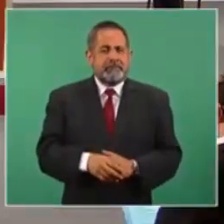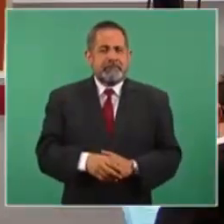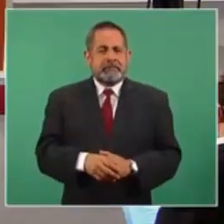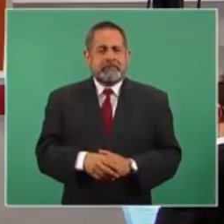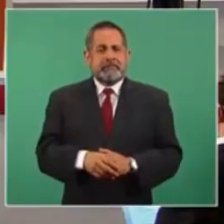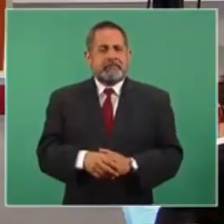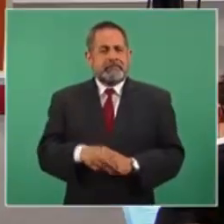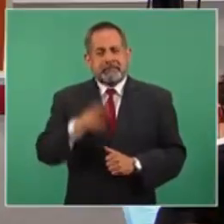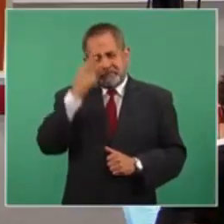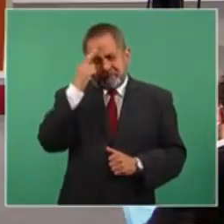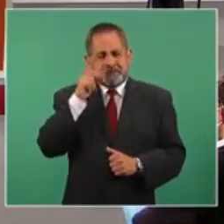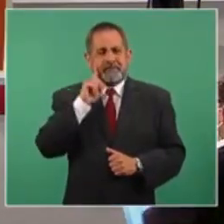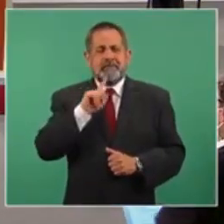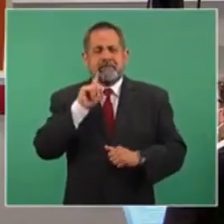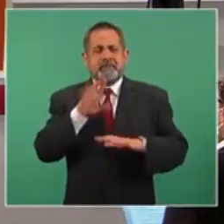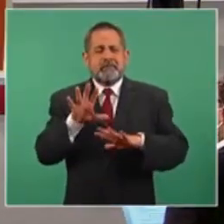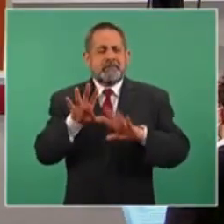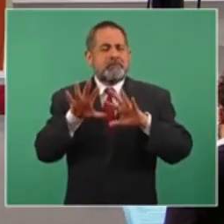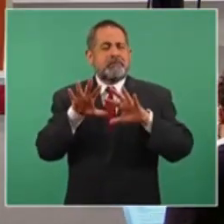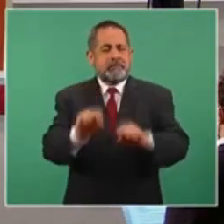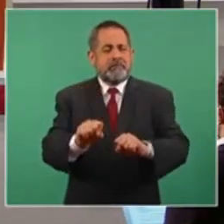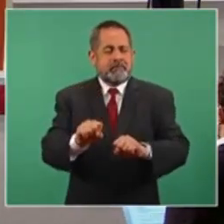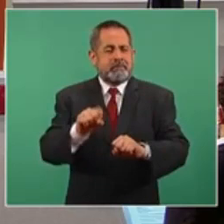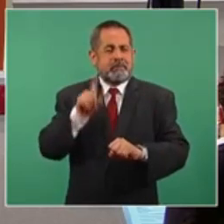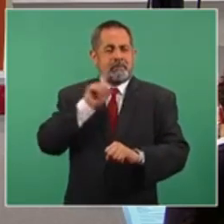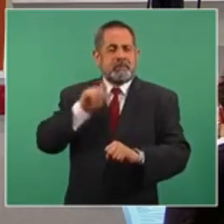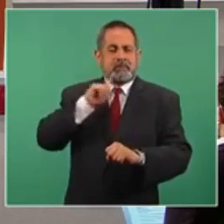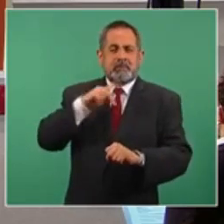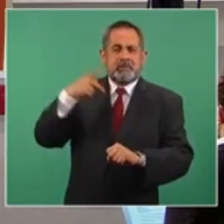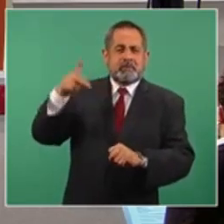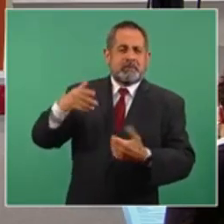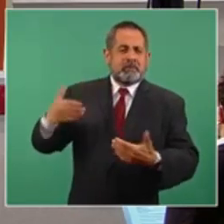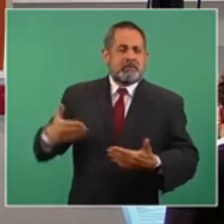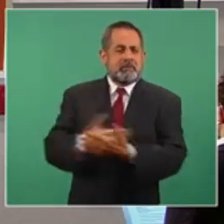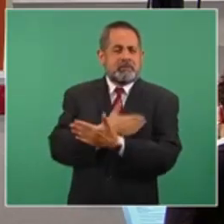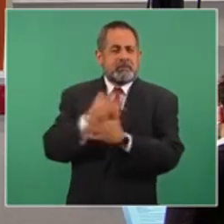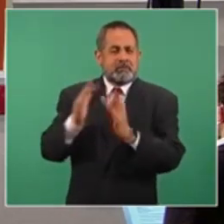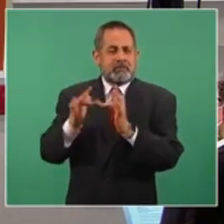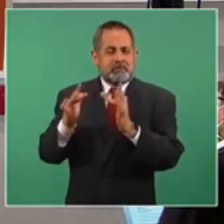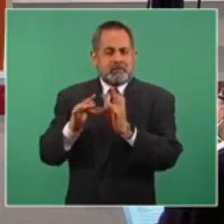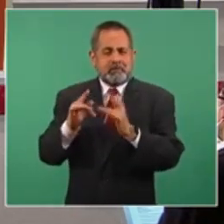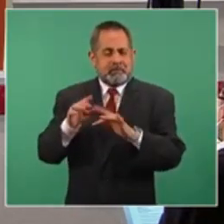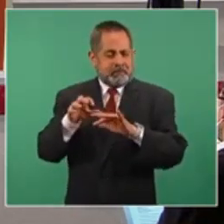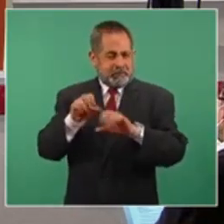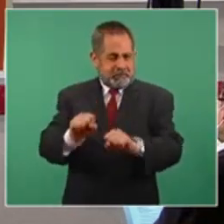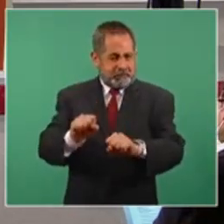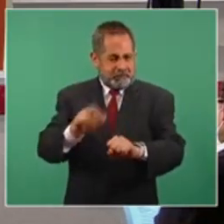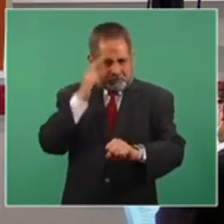la detención de esta ciudadana francesa